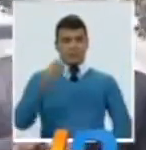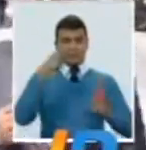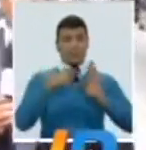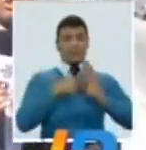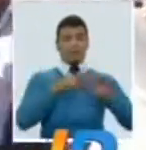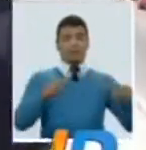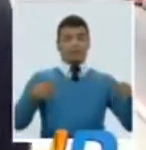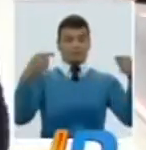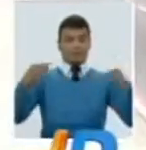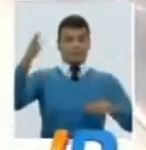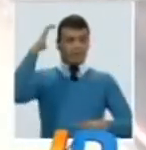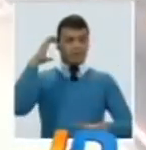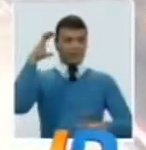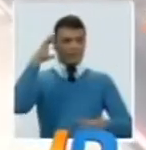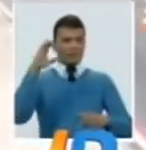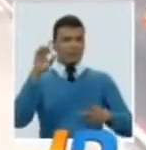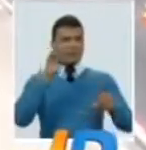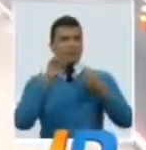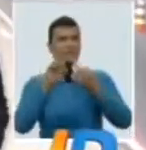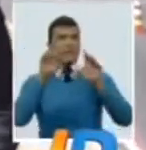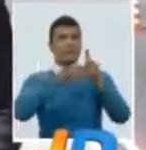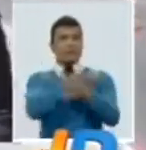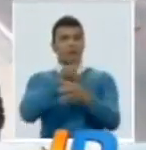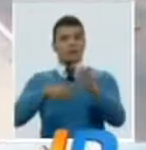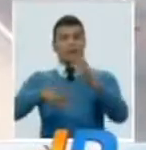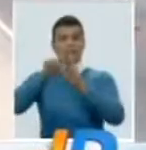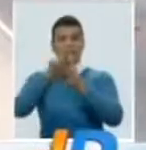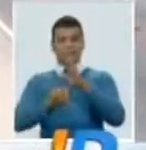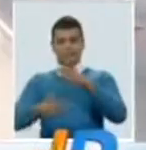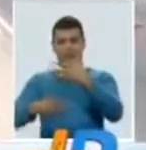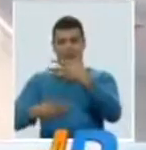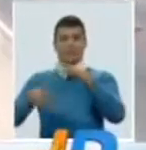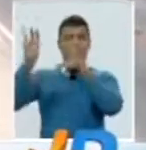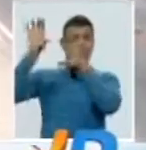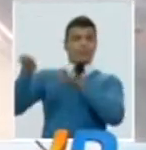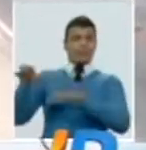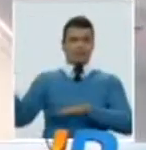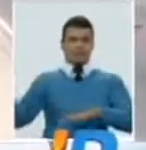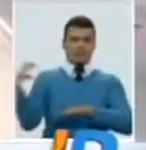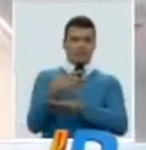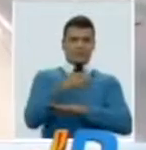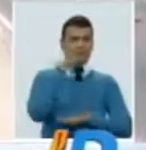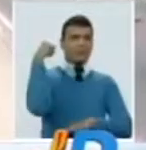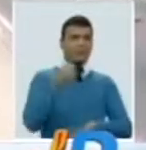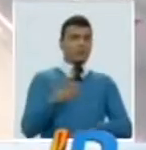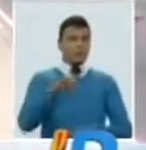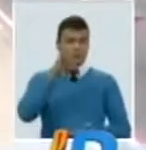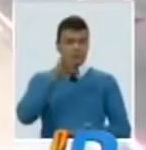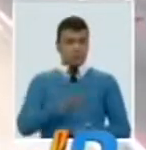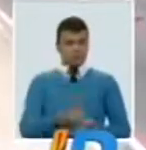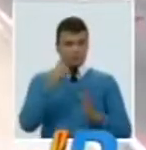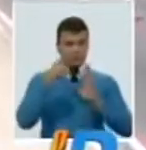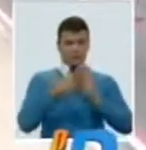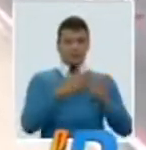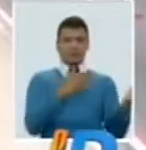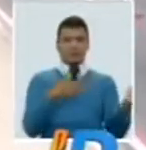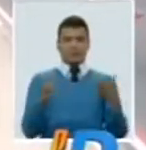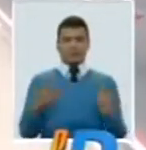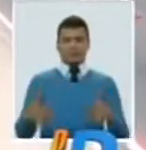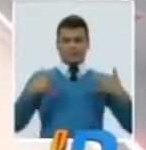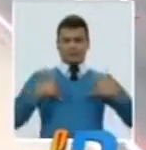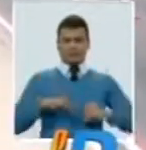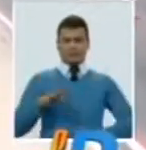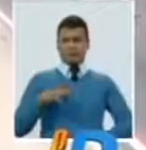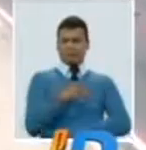Confrontación de europeos en la búsqueda de acceder a octavos de final. La selección de Bélgica derrotó hoy a su similar de Rusia. Vamos a las acciones con la